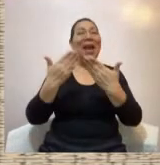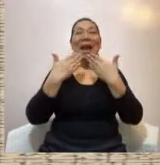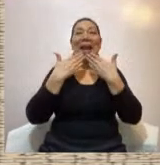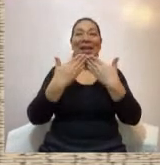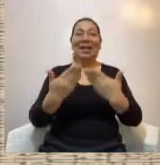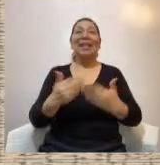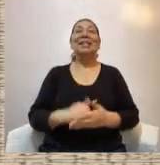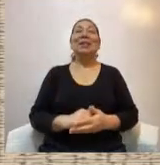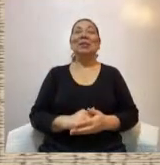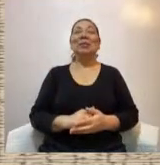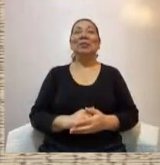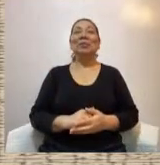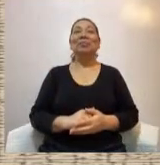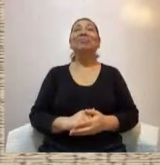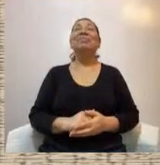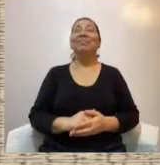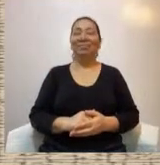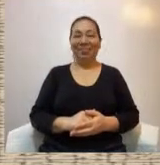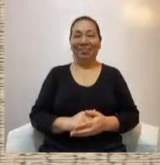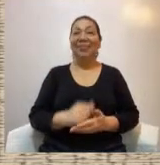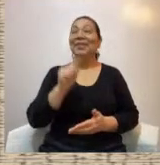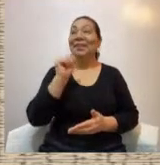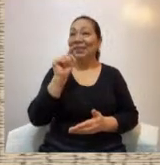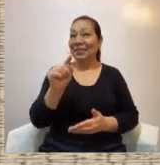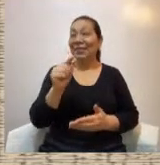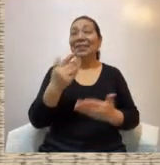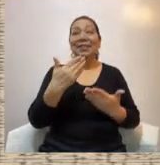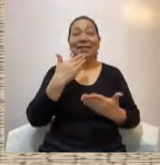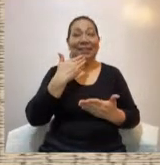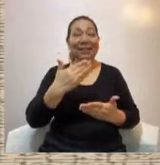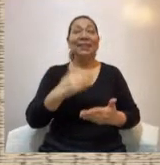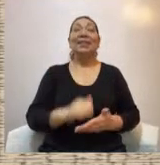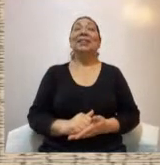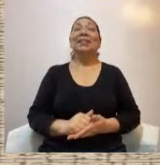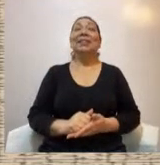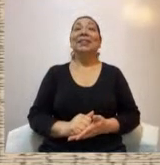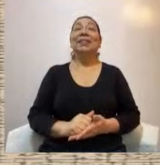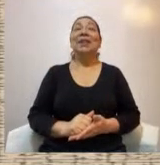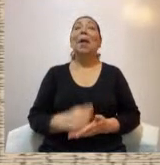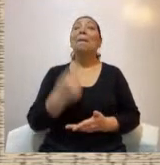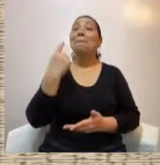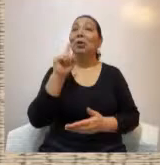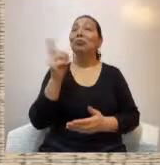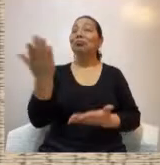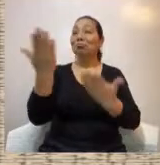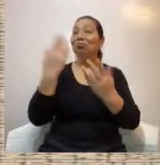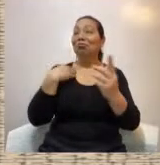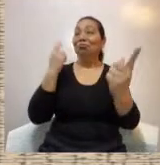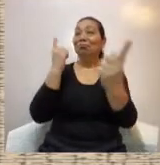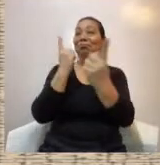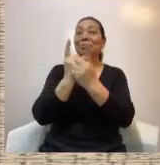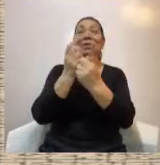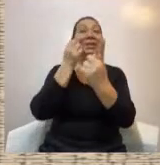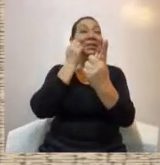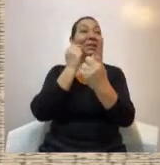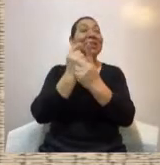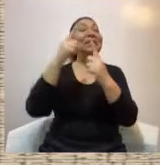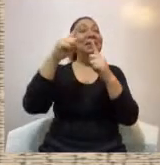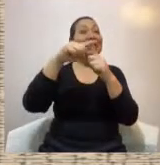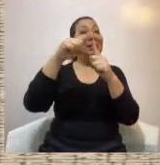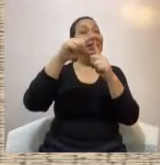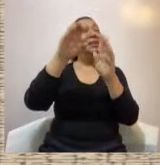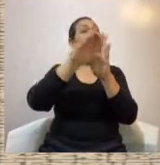presencia. Muchas gracias, Elena. Muchas gracias a ti. Candelaria, por la entrevista, gracias al